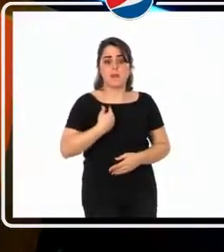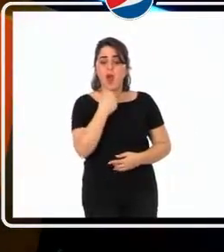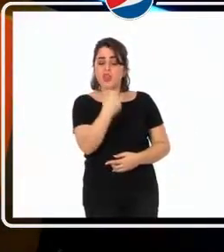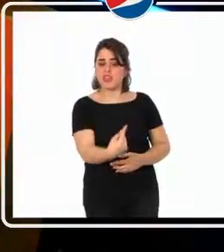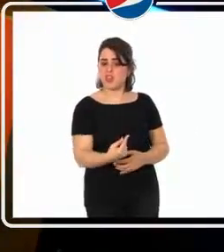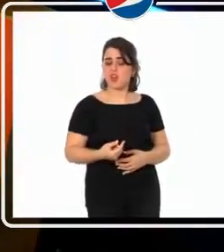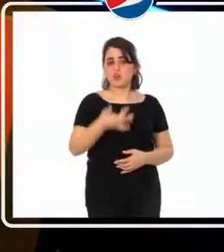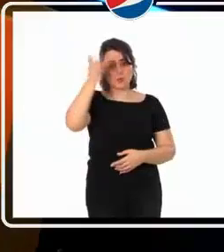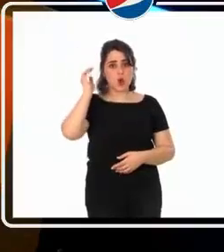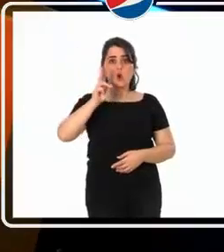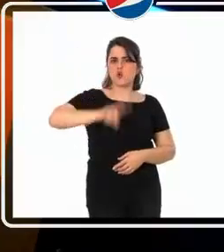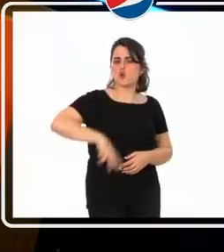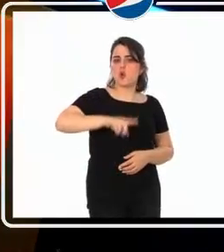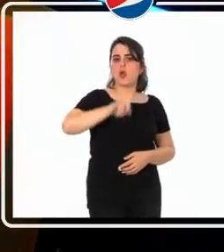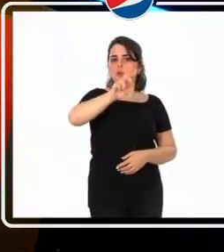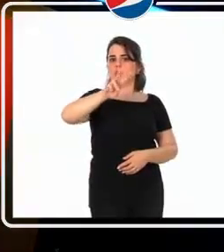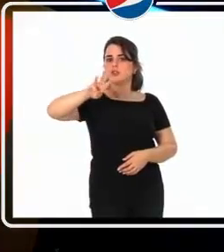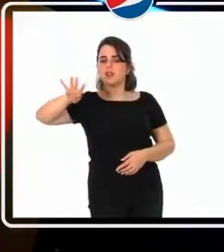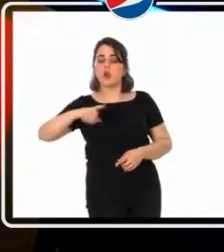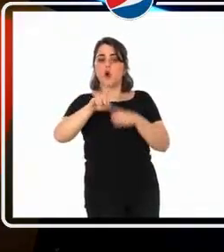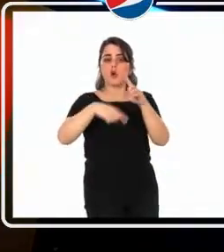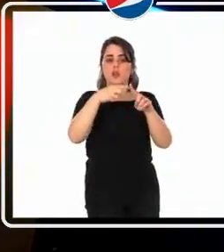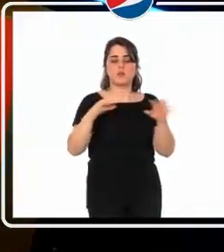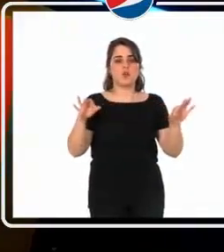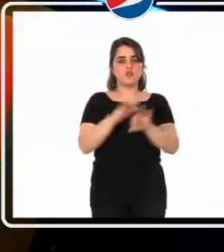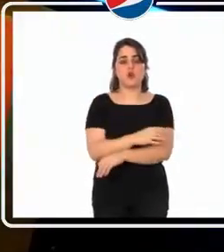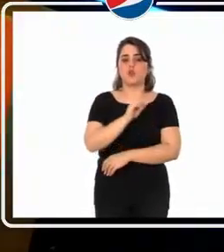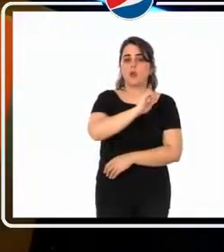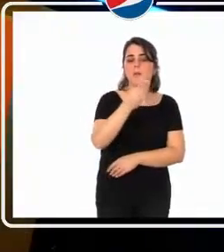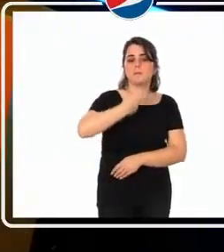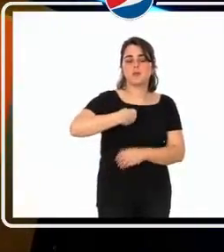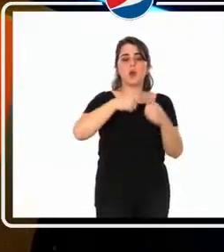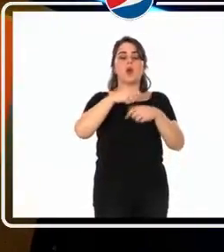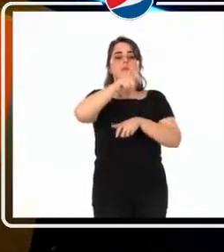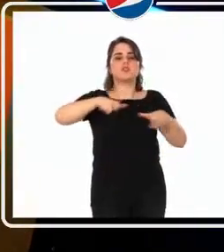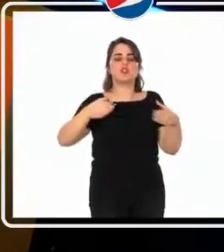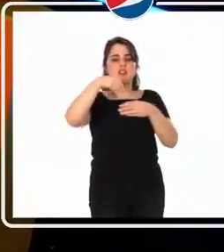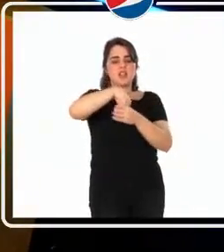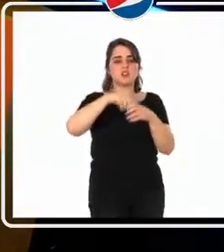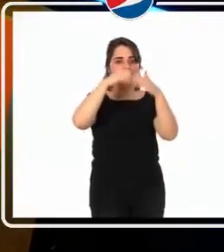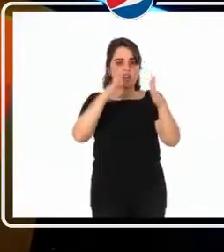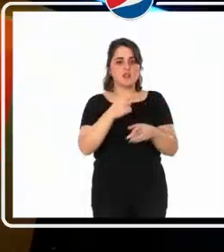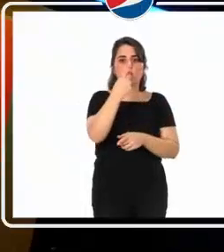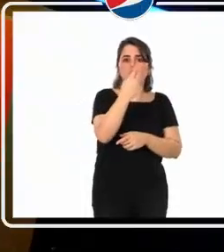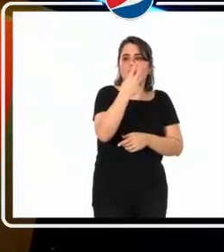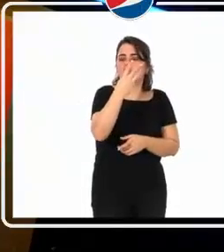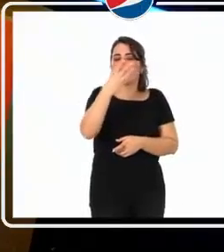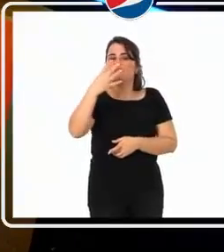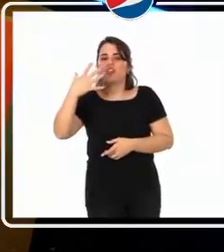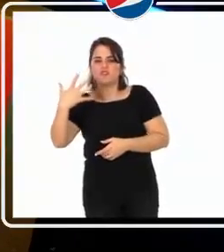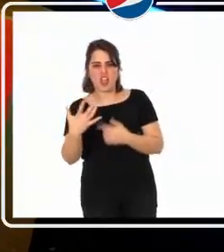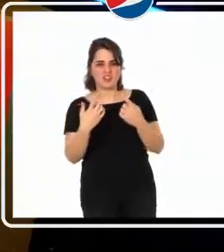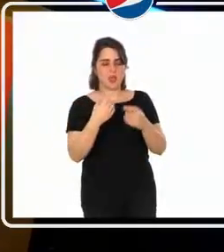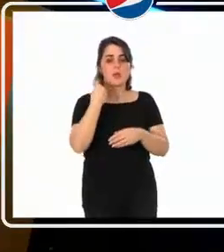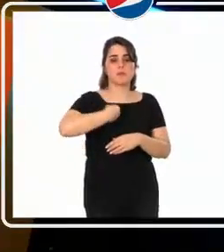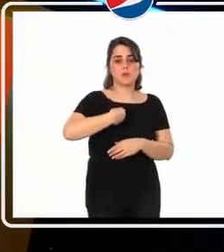nunca contamos, porque es una tradición mía para que no equivocarnos, para que la gente las cuente en casa. Pero a ti te dio por contar y contabas. A ver, yo. Julia ha